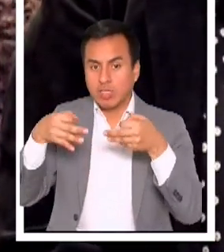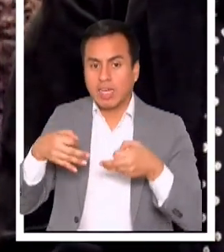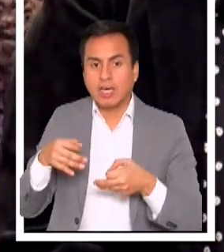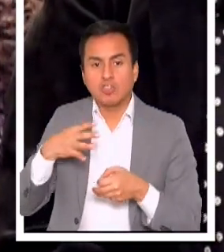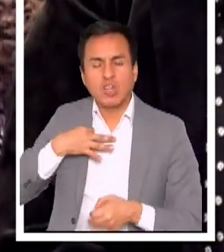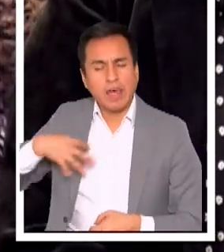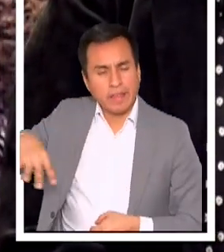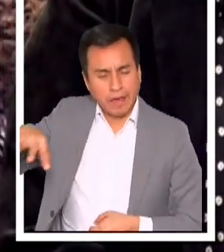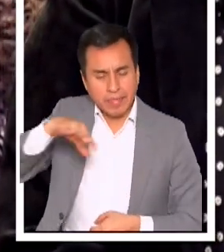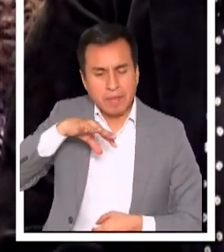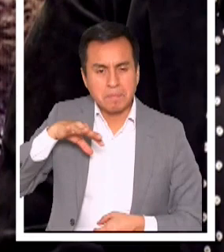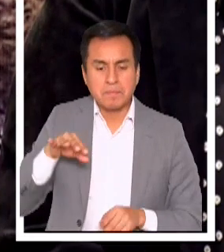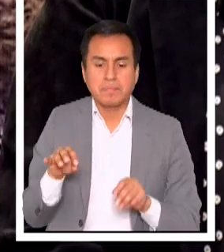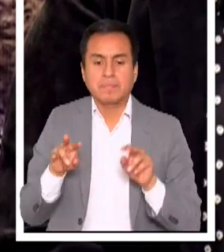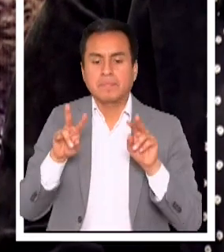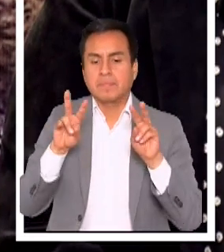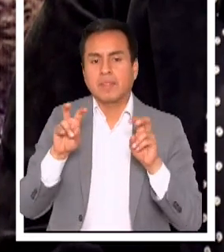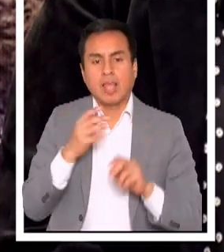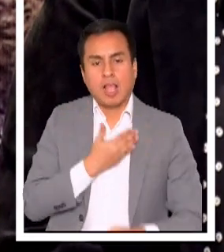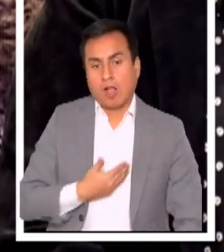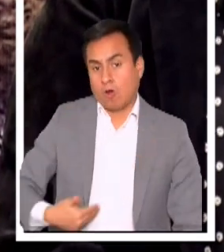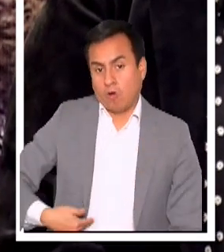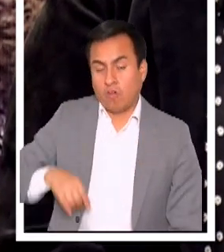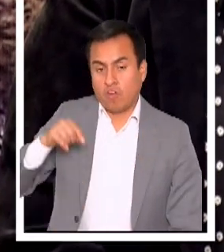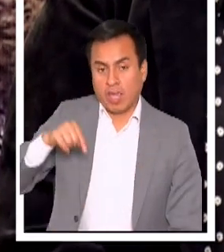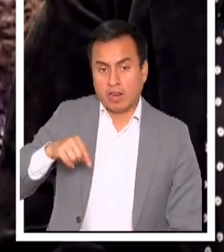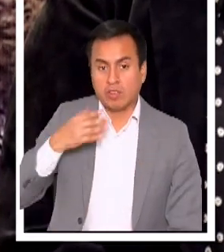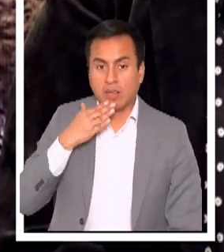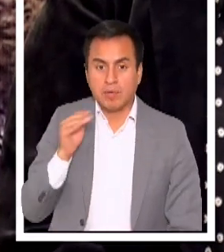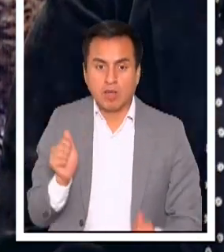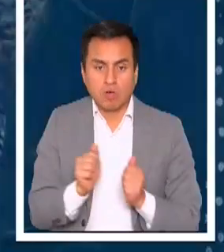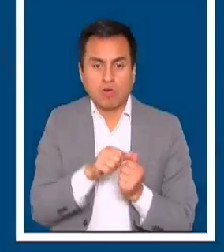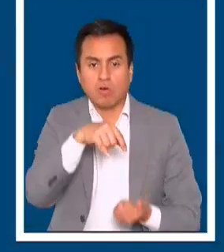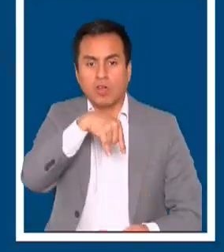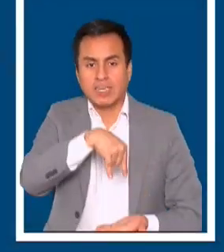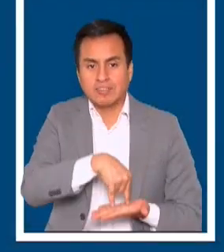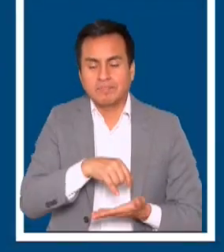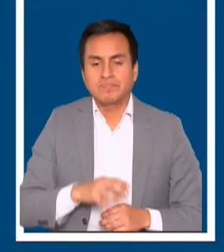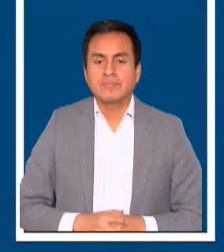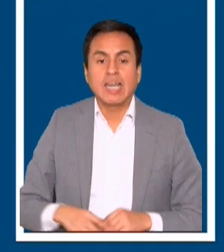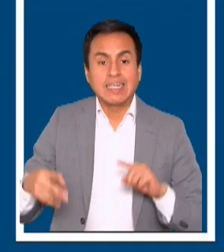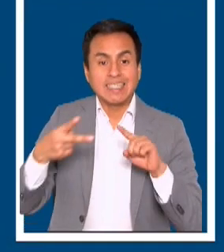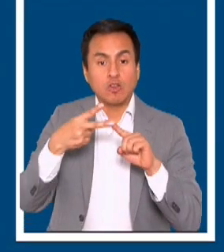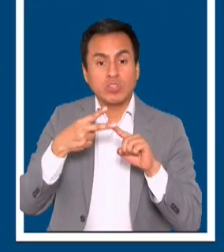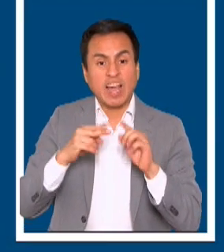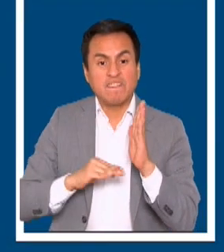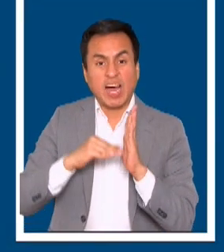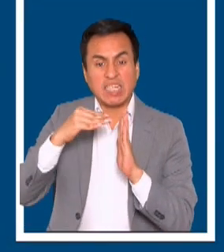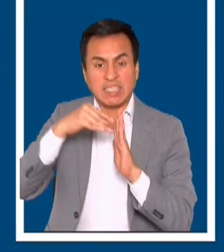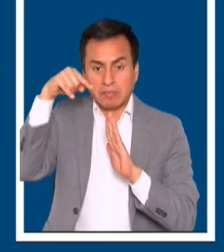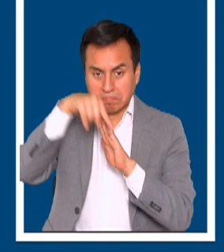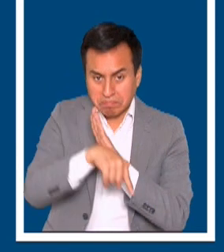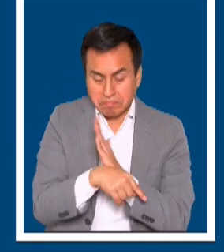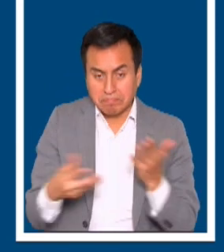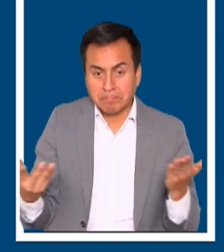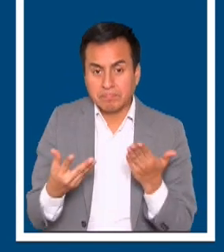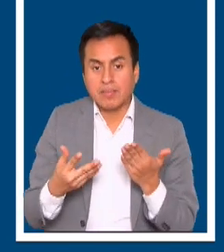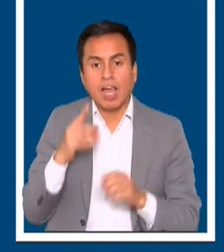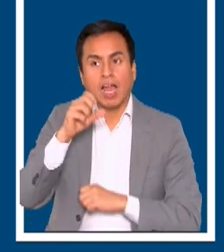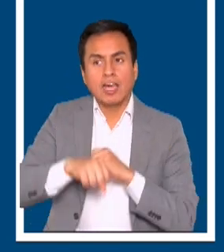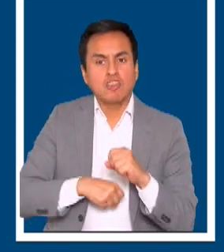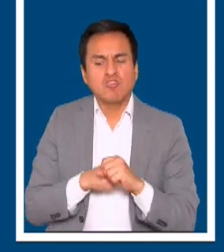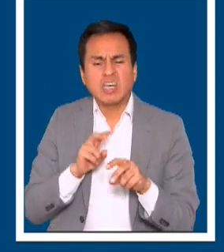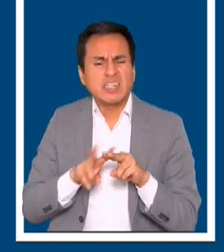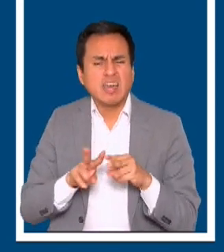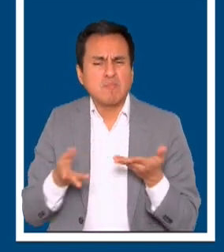Ciudadana cierto entre el gobierno y el congreso en una segunda fase que abarca el resto del año